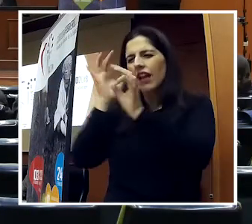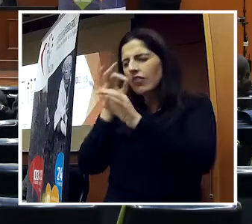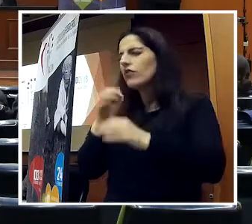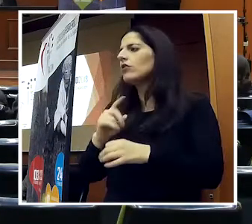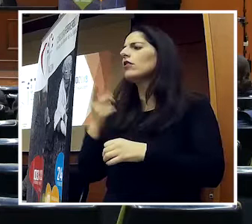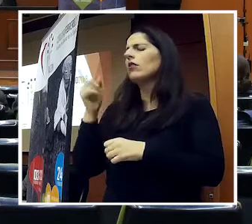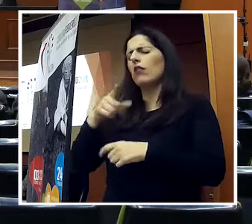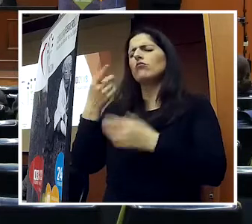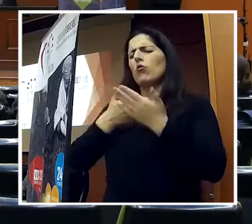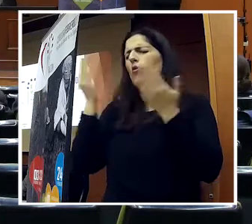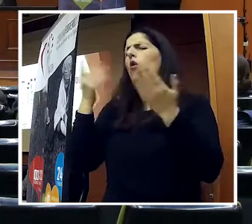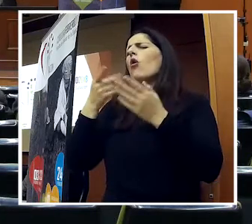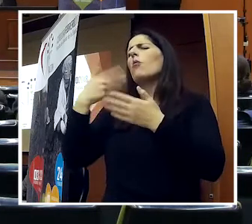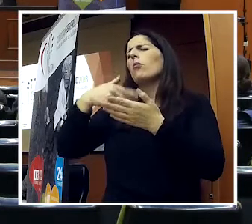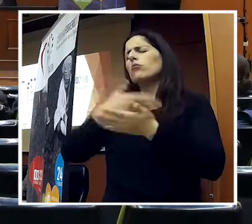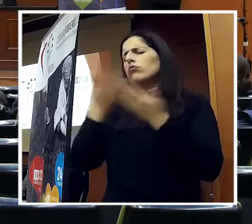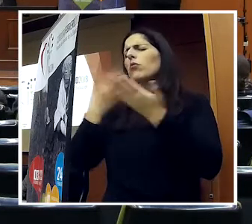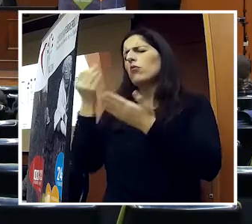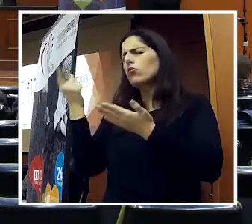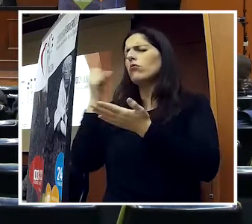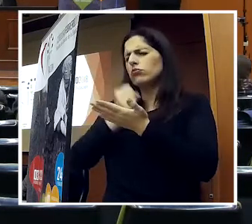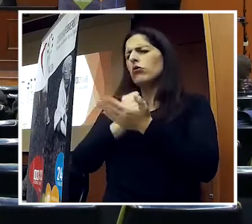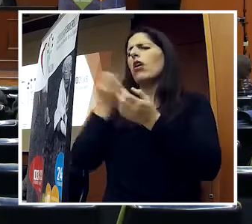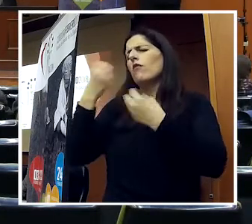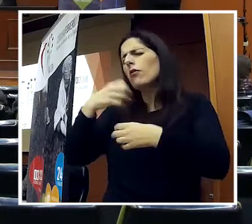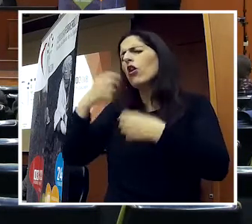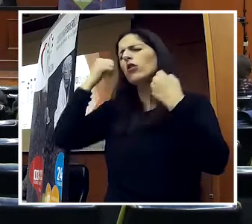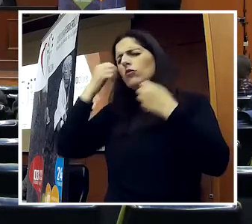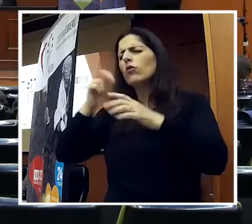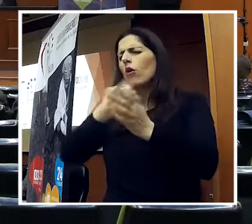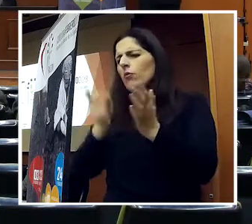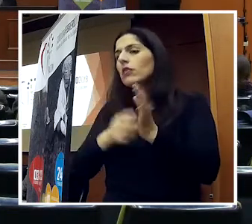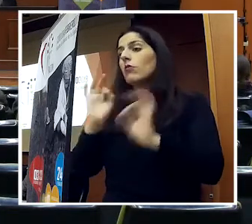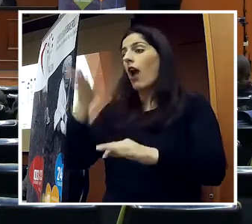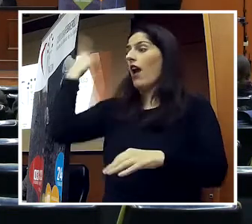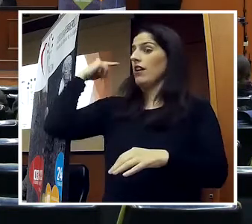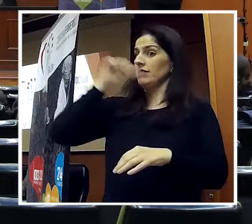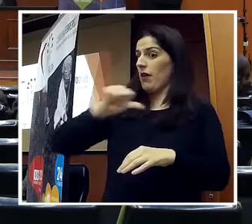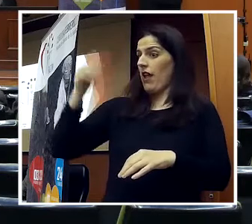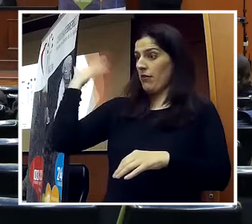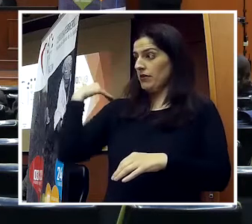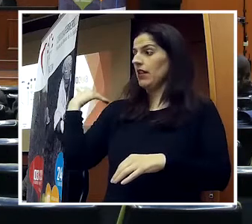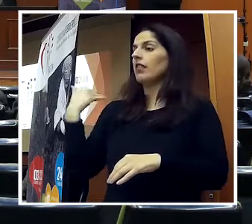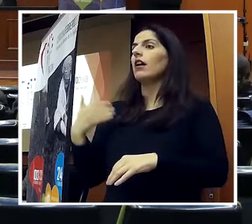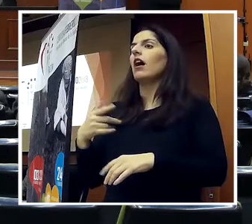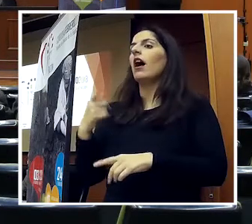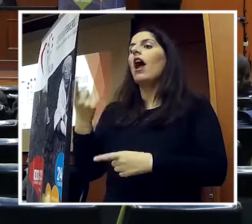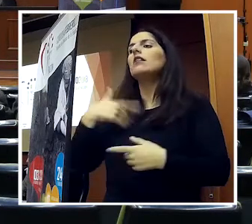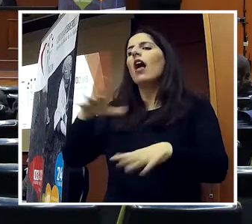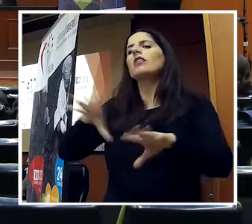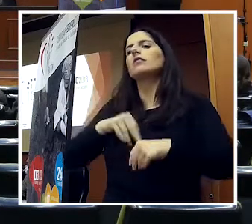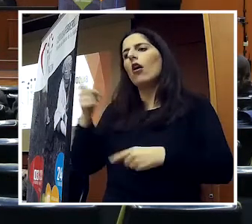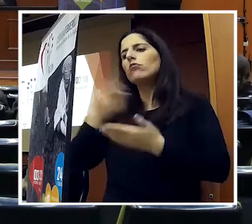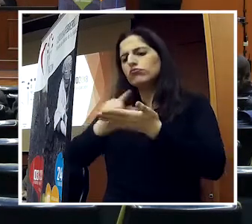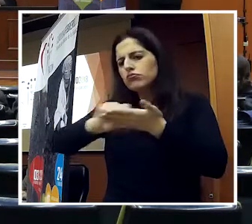80 publicaciones. Precisamente la semana pasada, y aprovecho para felicitarle, le han aceptado una publicación